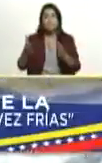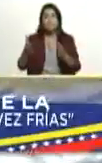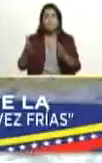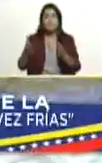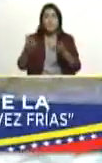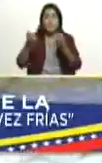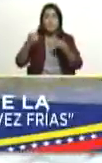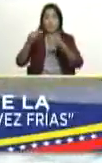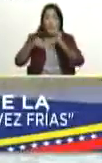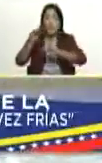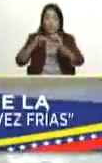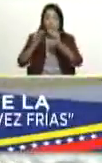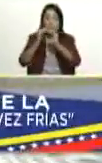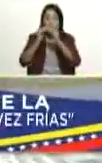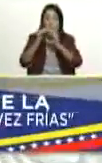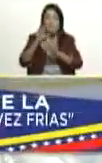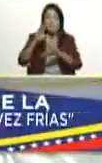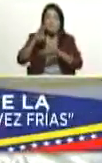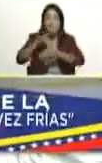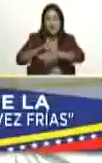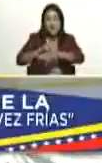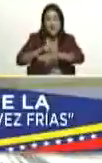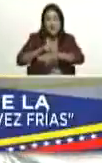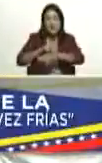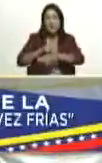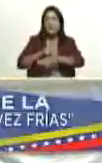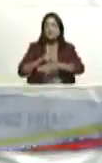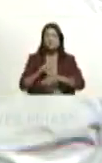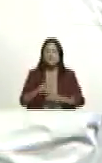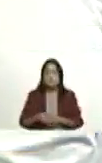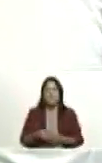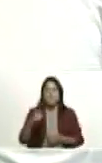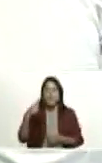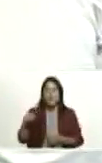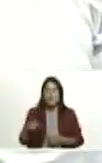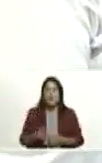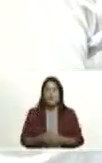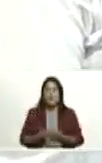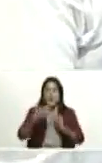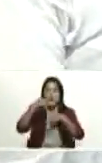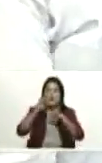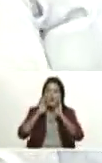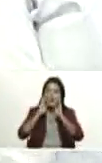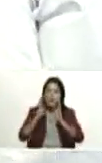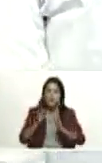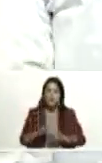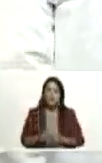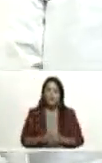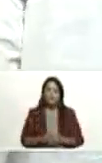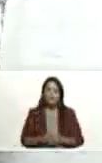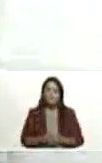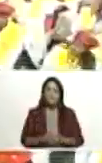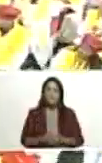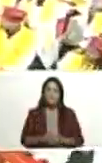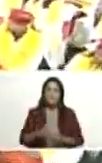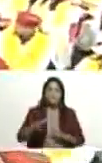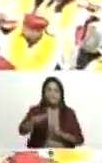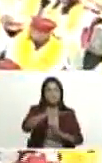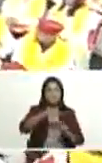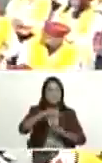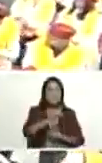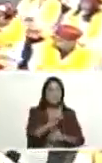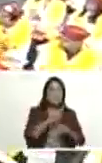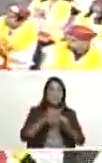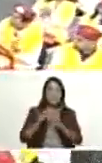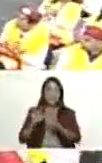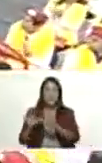centros de diagnóstico integrales acá en Venezuela, atendiendo además las solicitudes a través de la plataforma 1x10 del Buen Gobierno, con